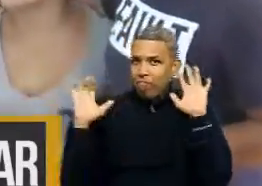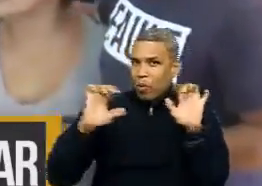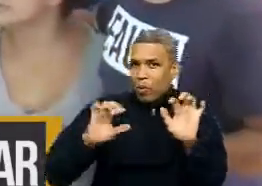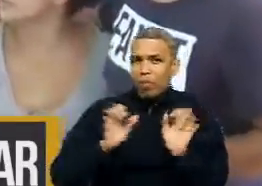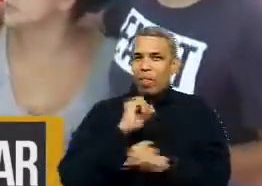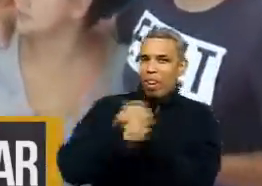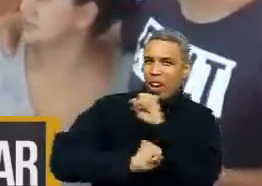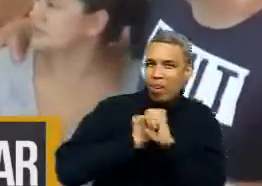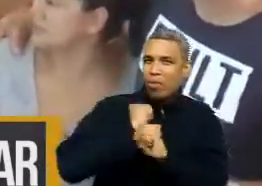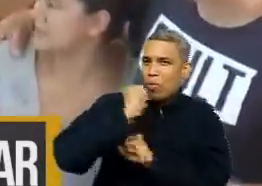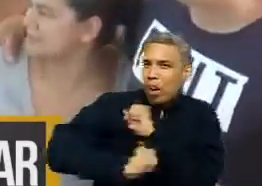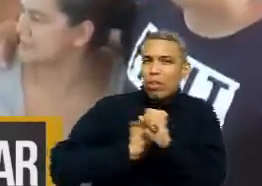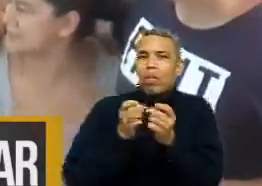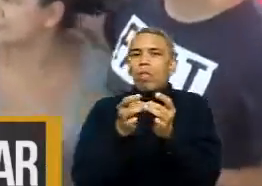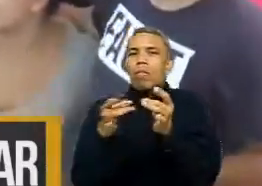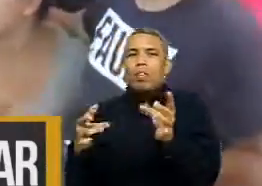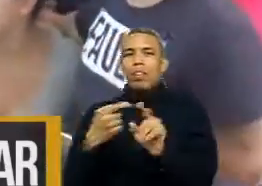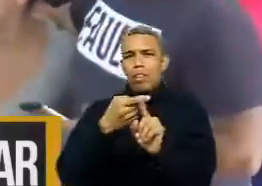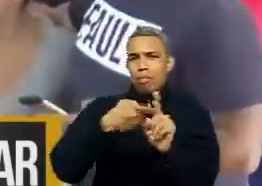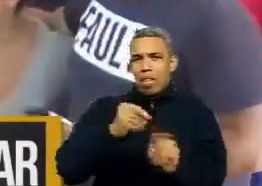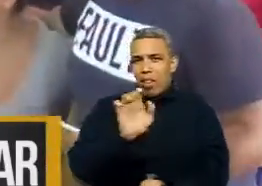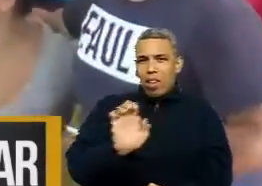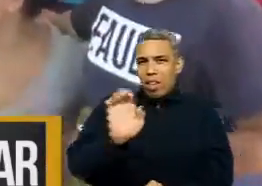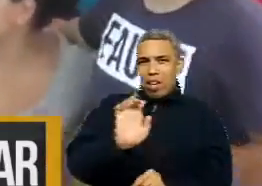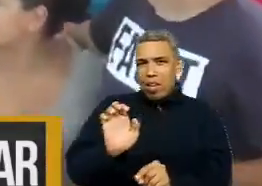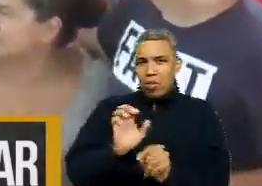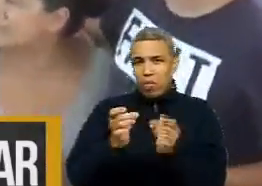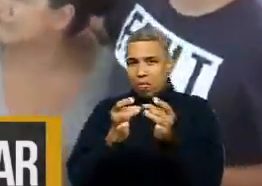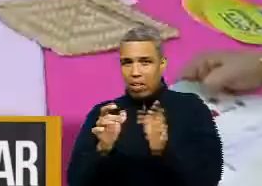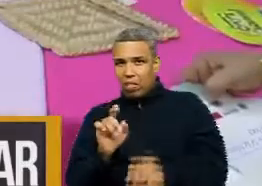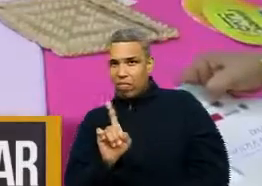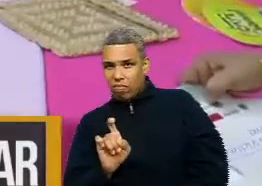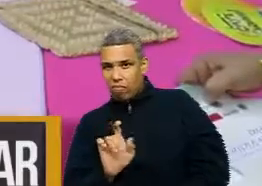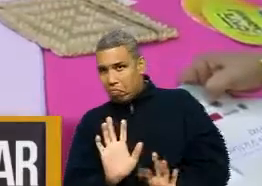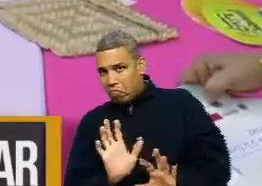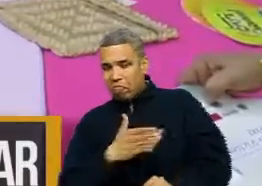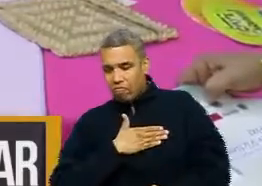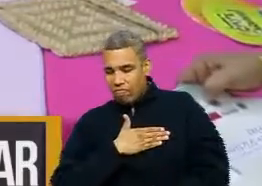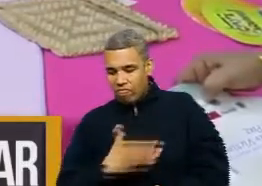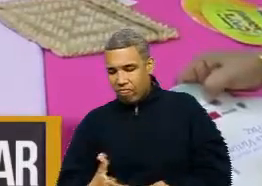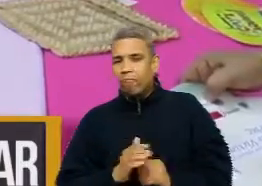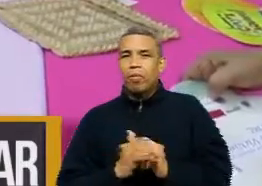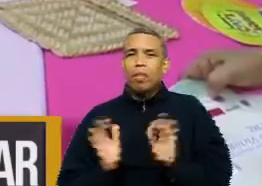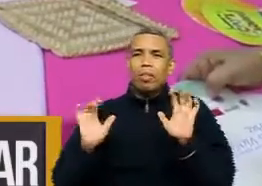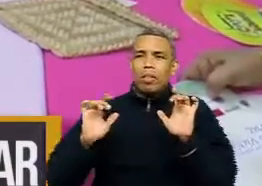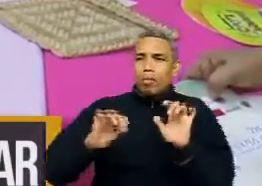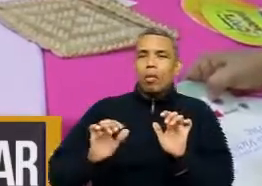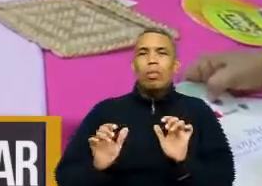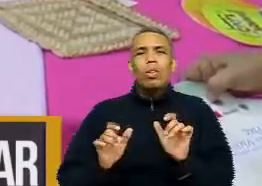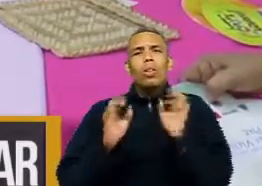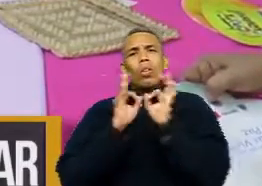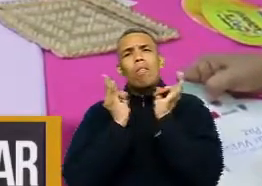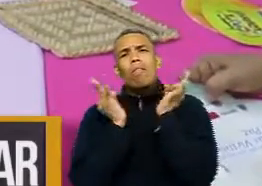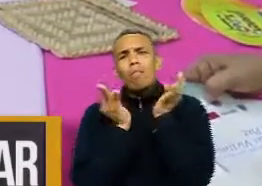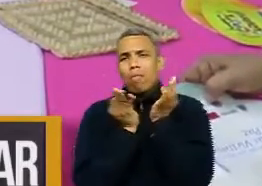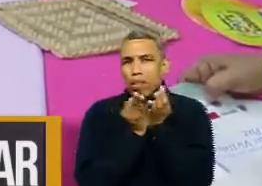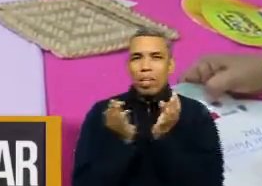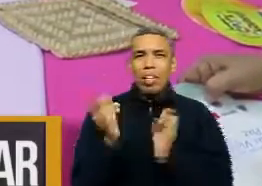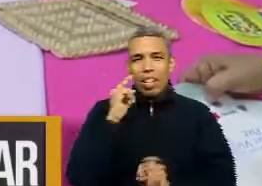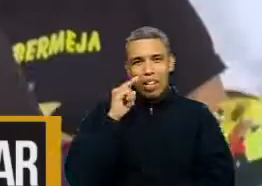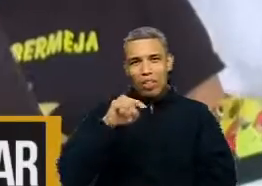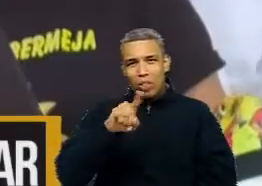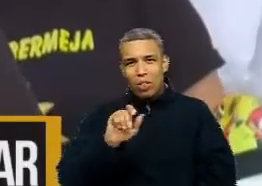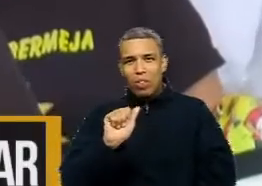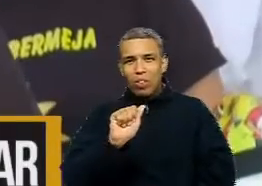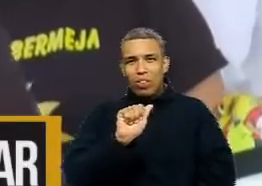cuenta, estamos acá disfrutando en familia, como lo es la familia Saavedra Arrieta, que siempre nos hacemos presentes en